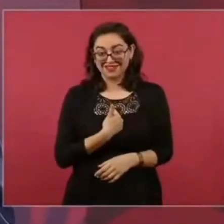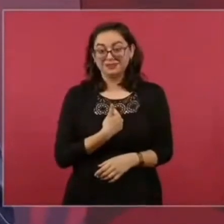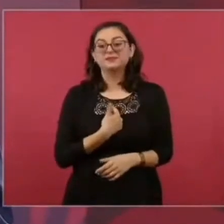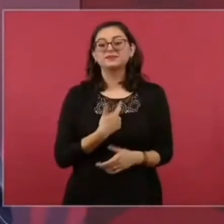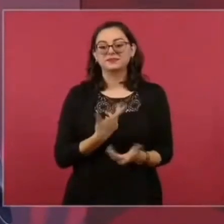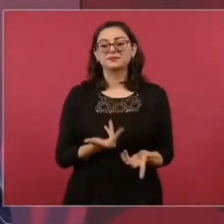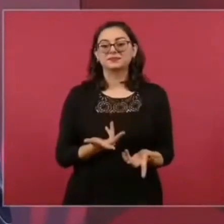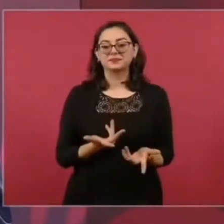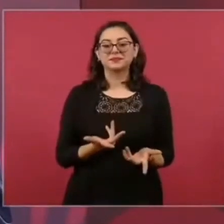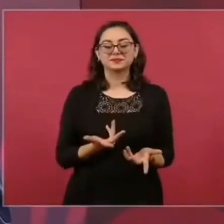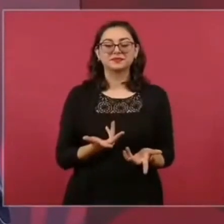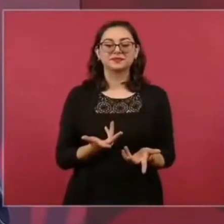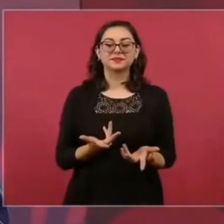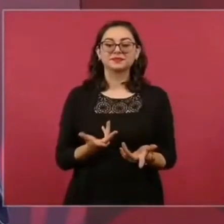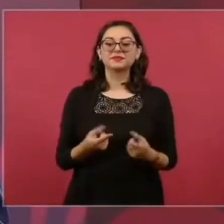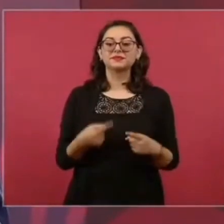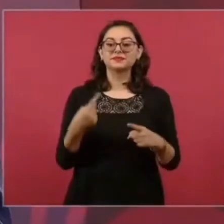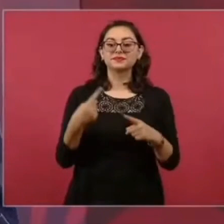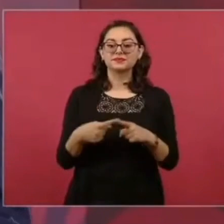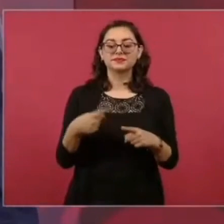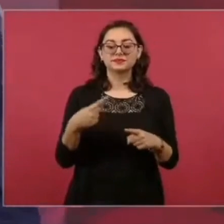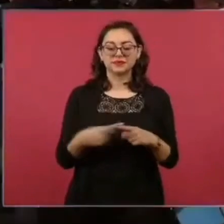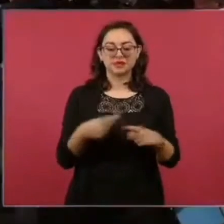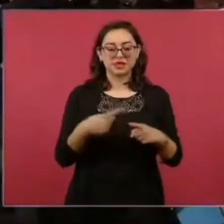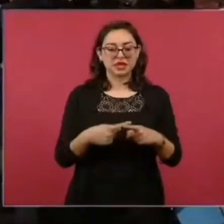el relevo